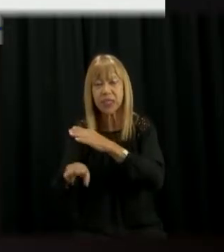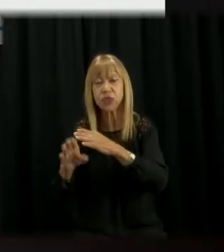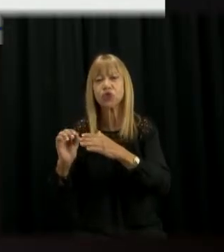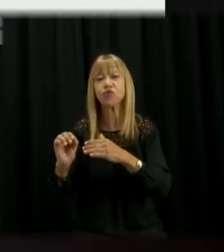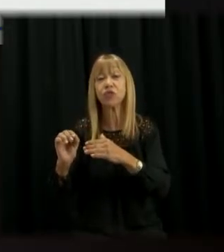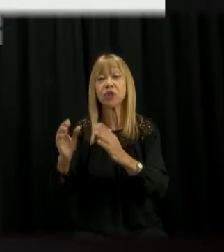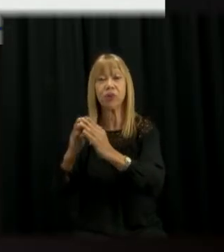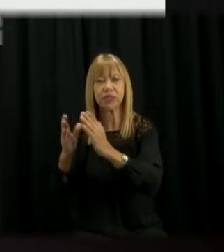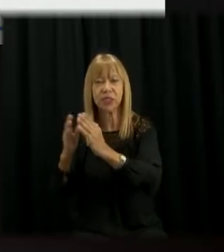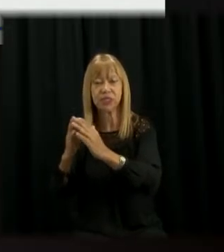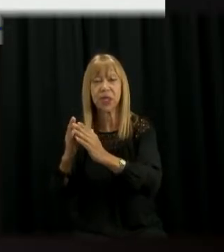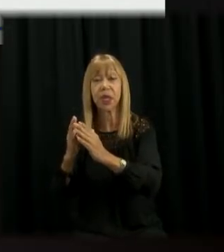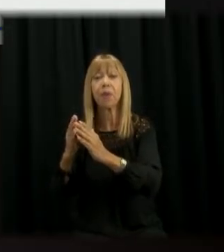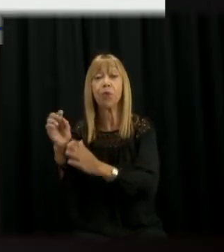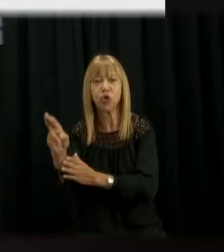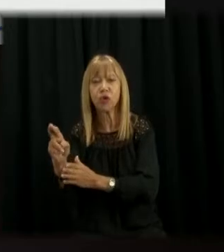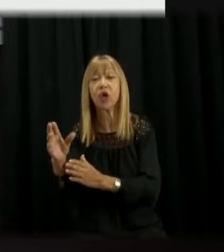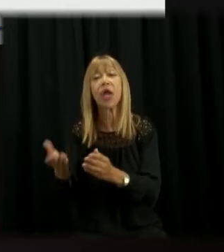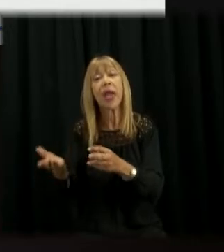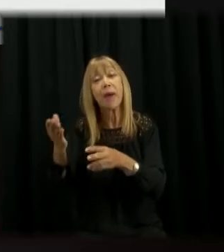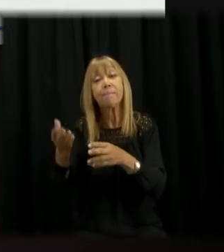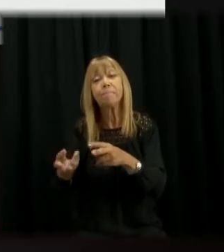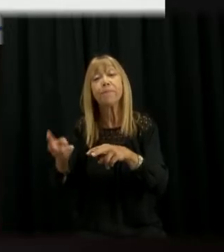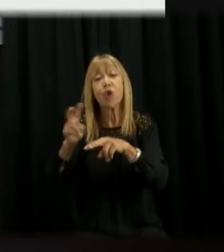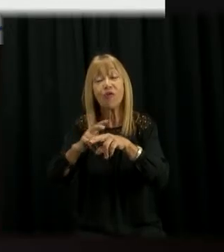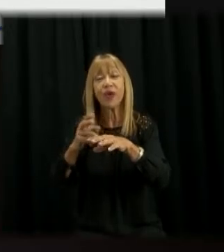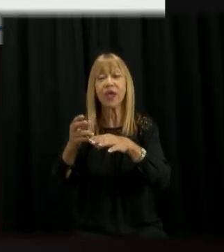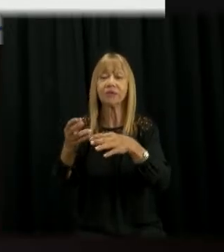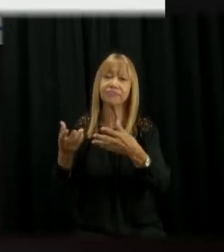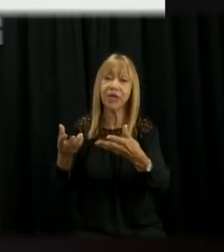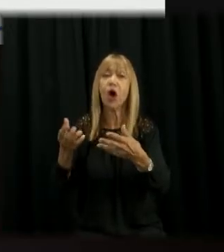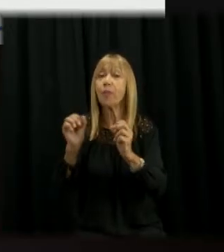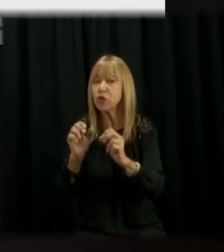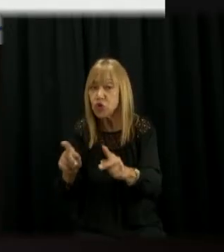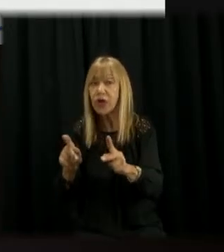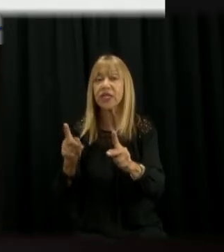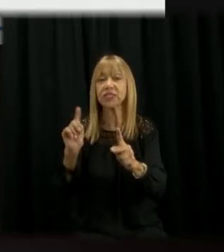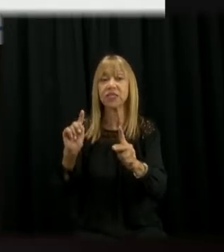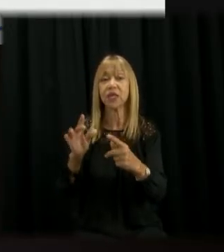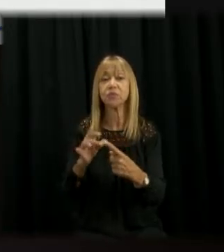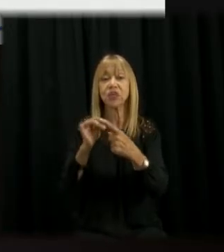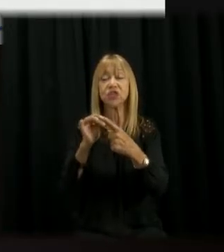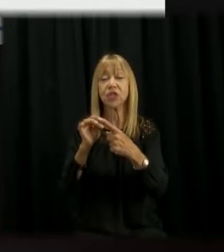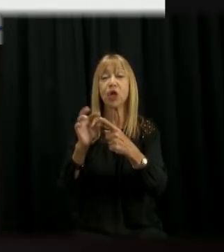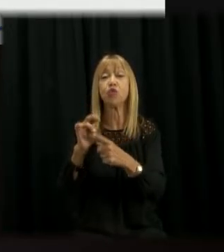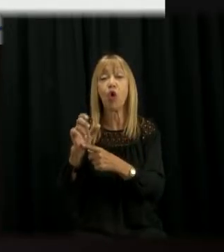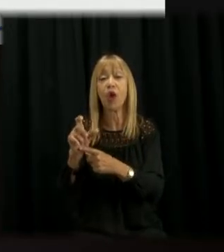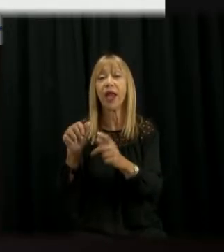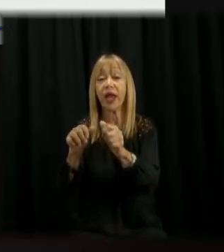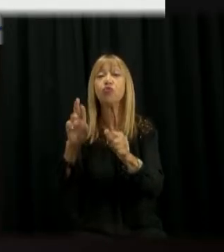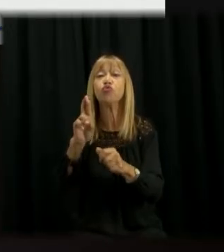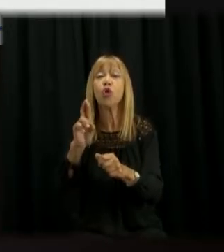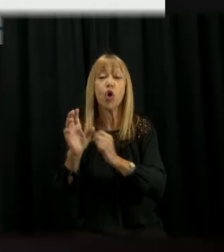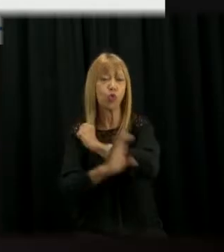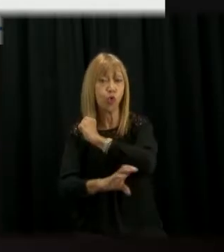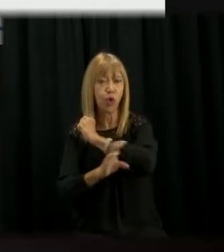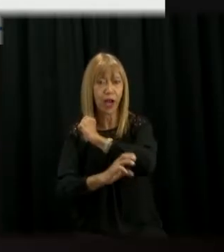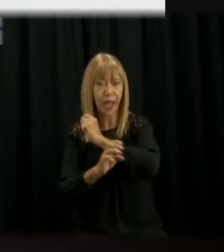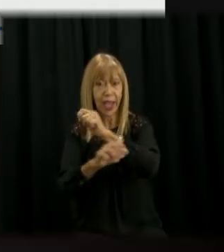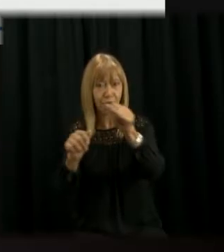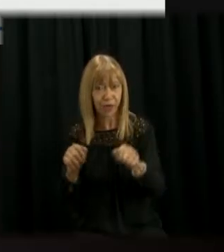al Internet para los residentes de Puerto Rico, así que pueden mejorar sus oportunidades económicas, especialmente en áreas rurales.